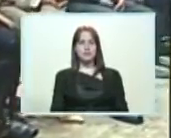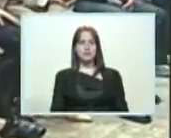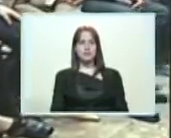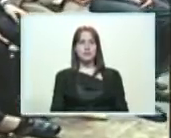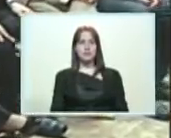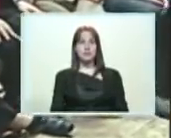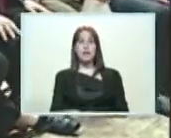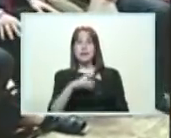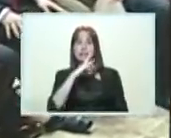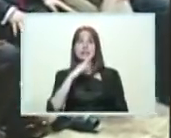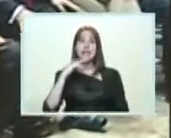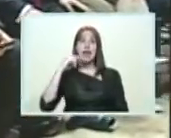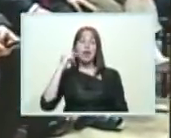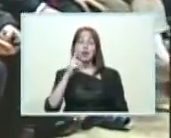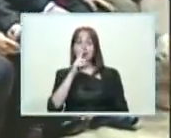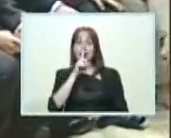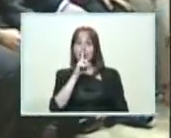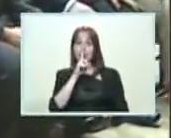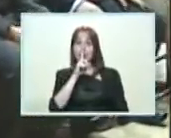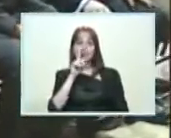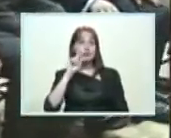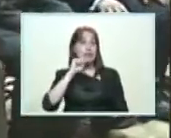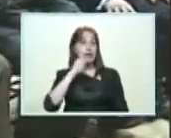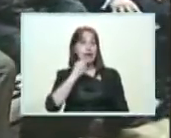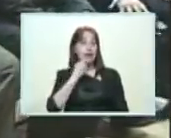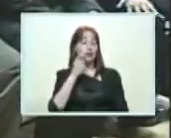Esto es sabroso, ¿viste? Pero es un secreto también.